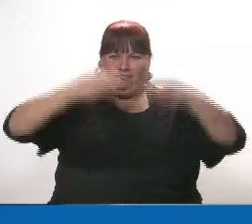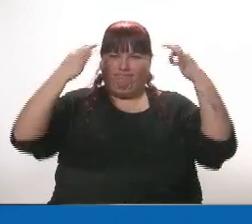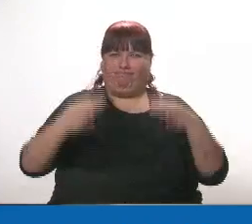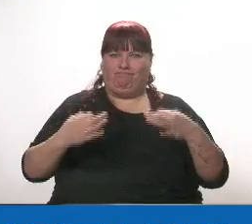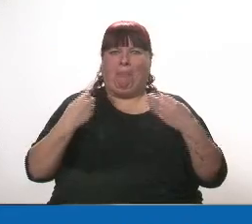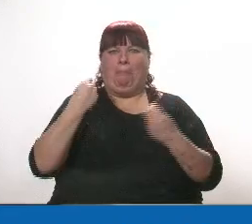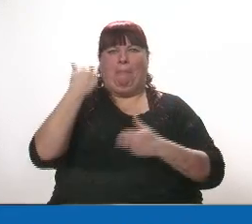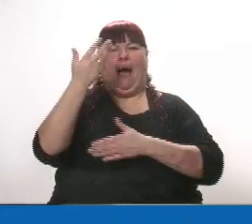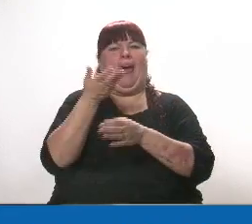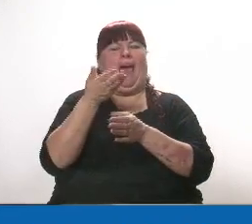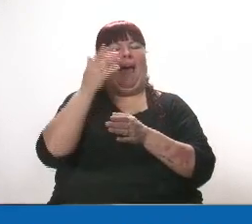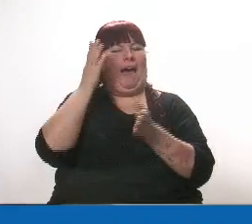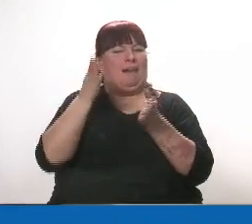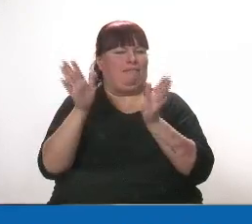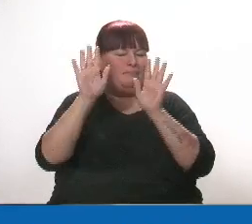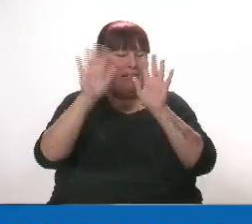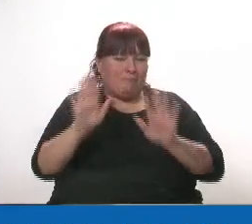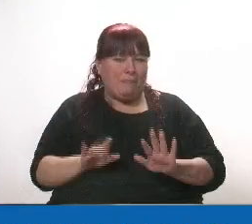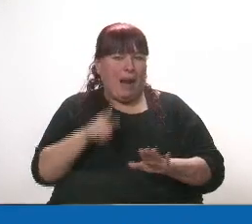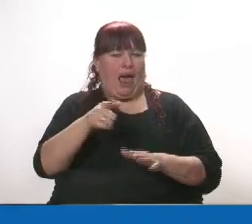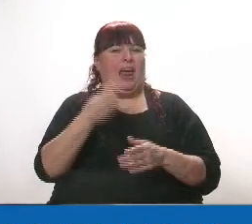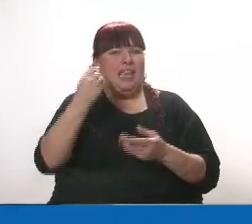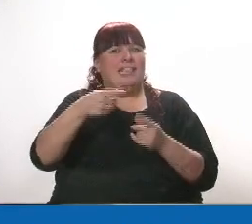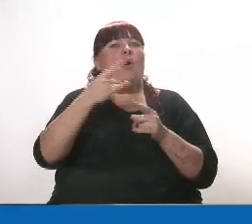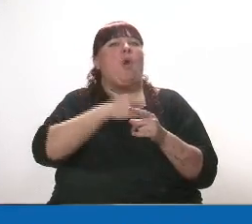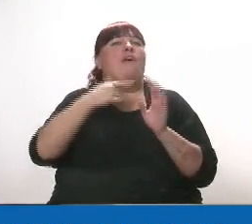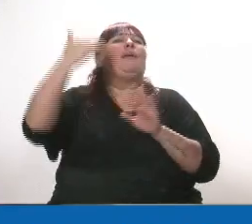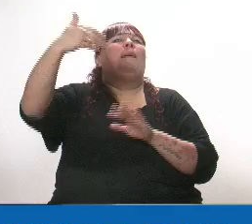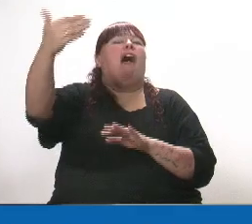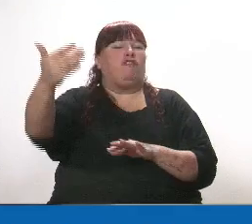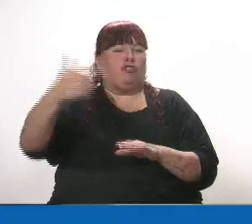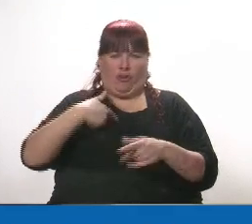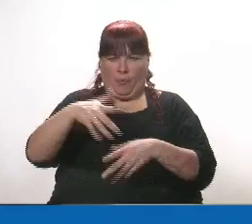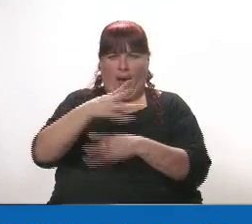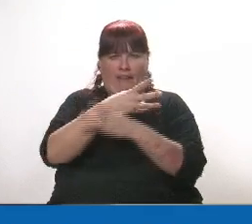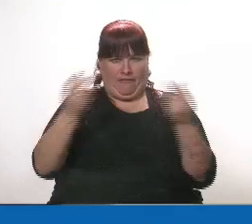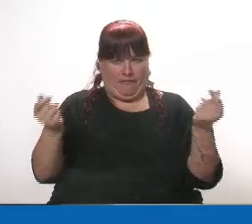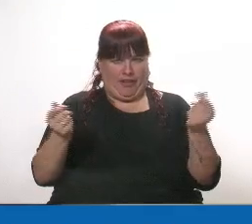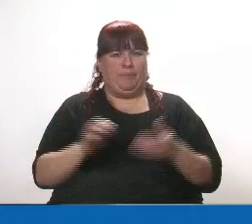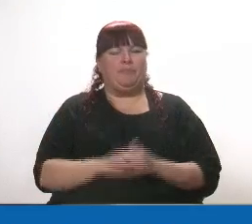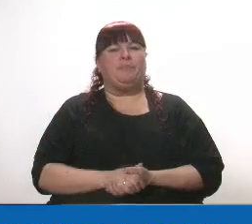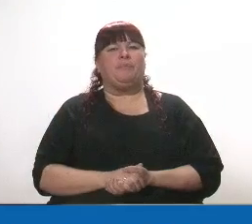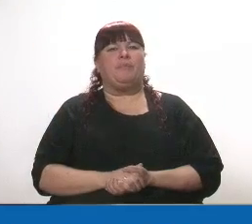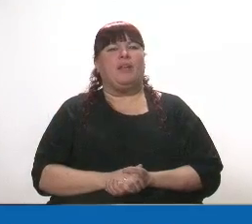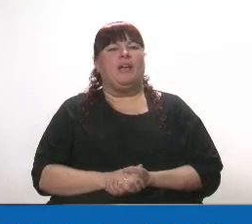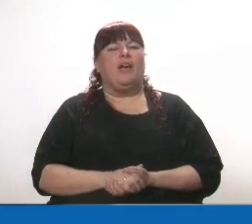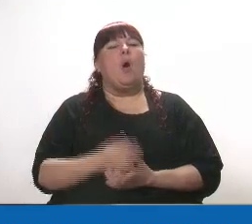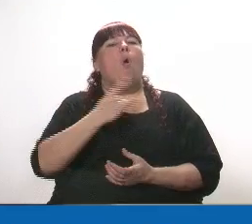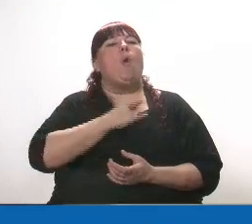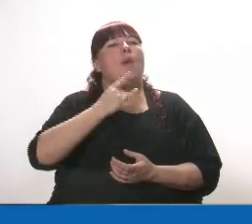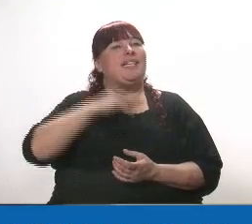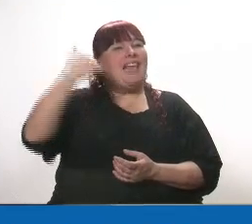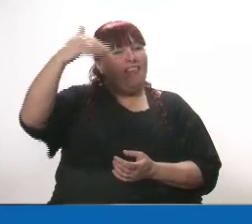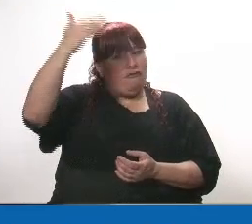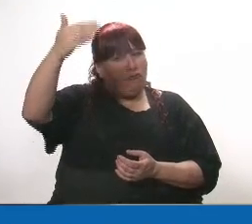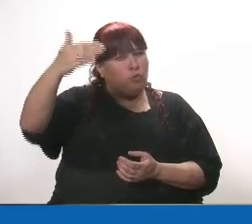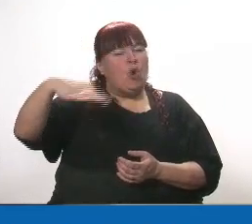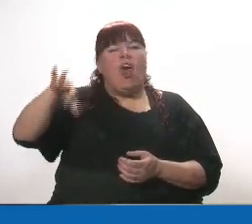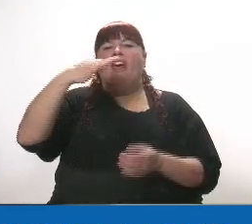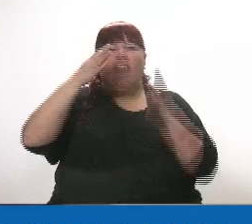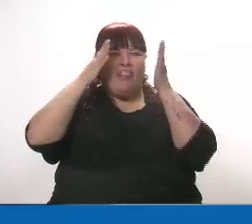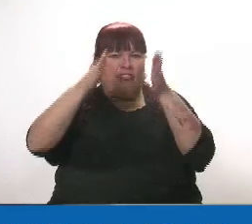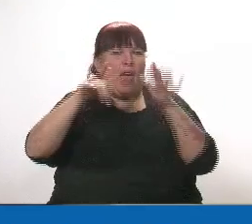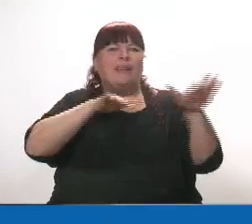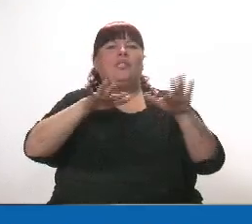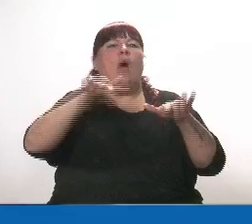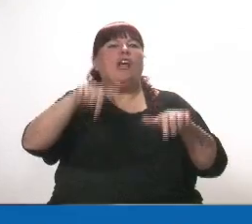las circunstancias y que es la Universidad del futuro y con esto termino señor presidente la la Universidad del futuro tiene que basarse en estas